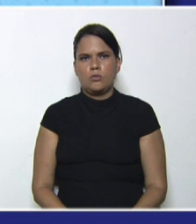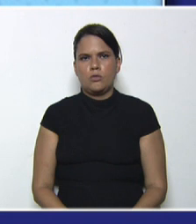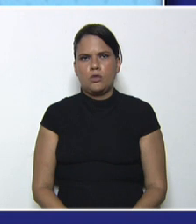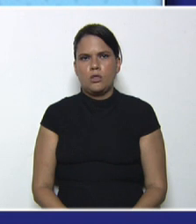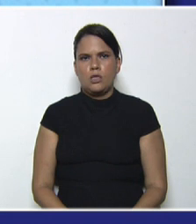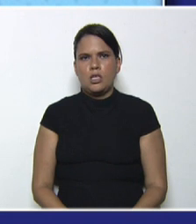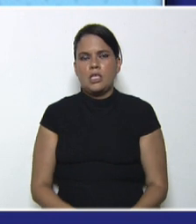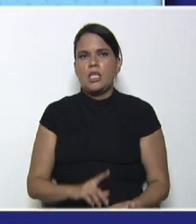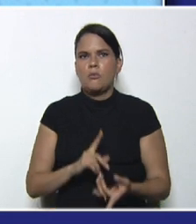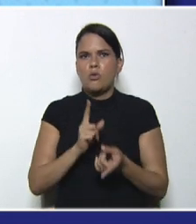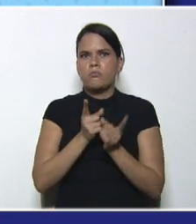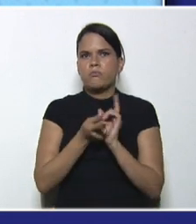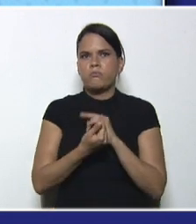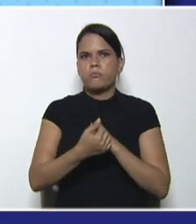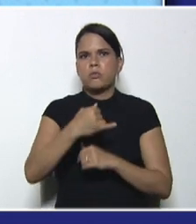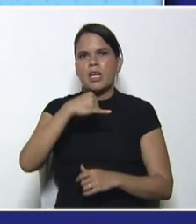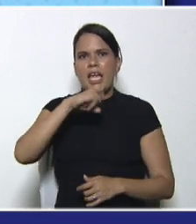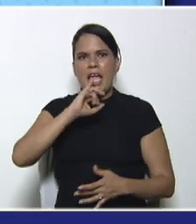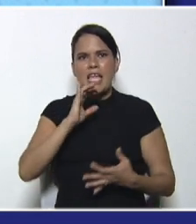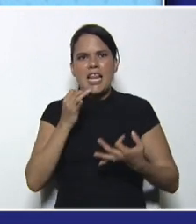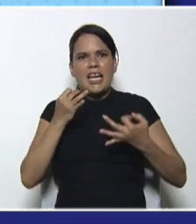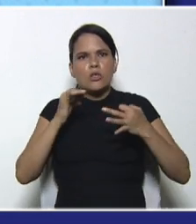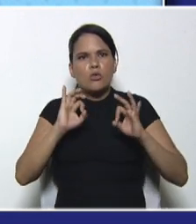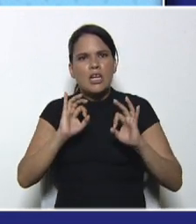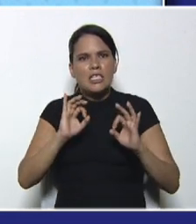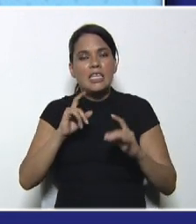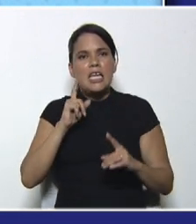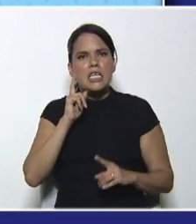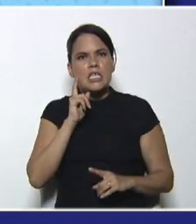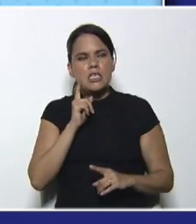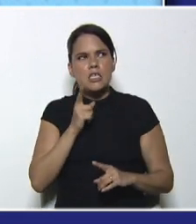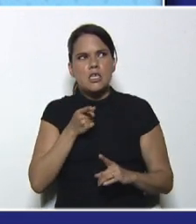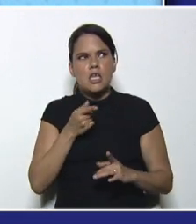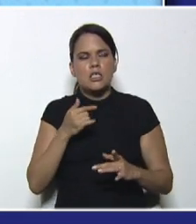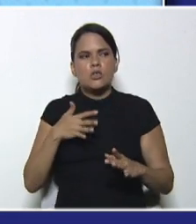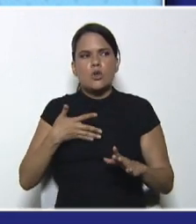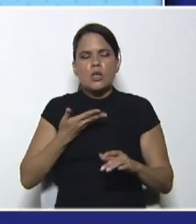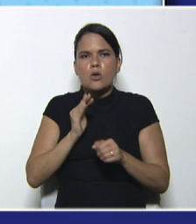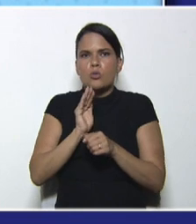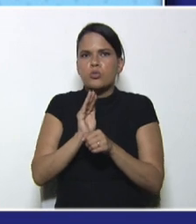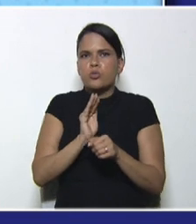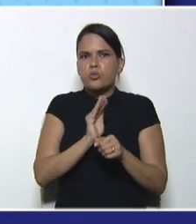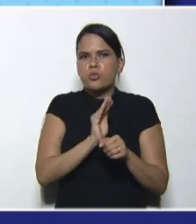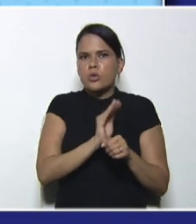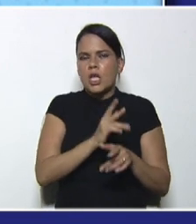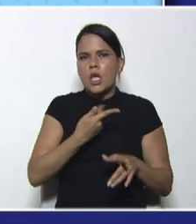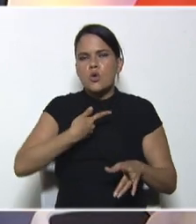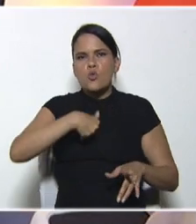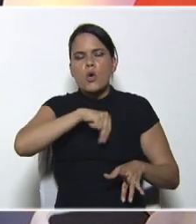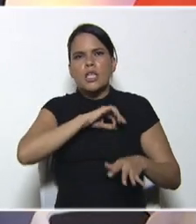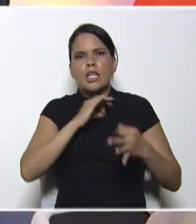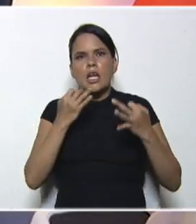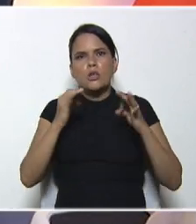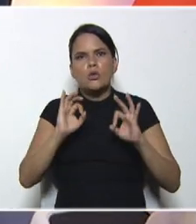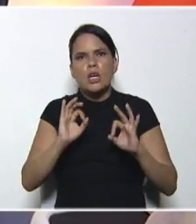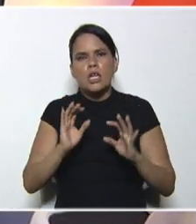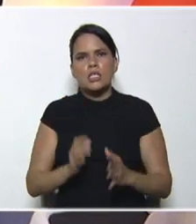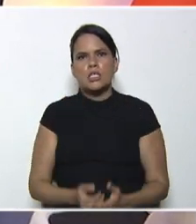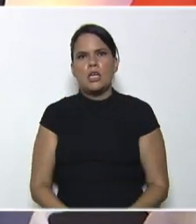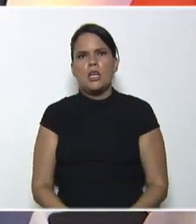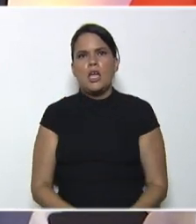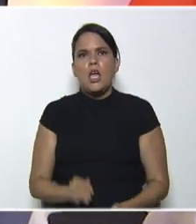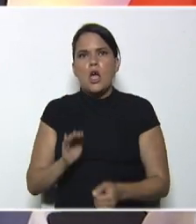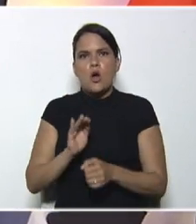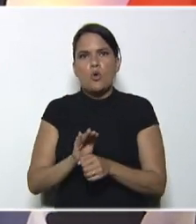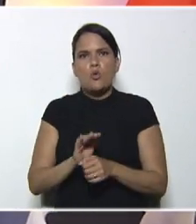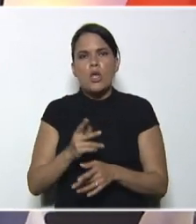interacciones que ocurren en el ambiente y esto es preservar nuestra naturaleza es preservar